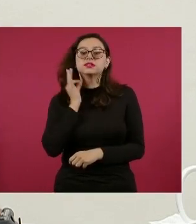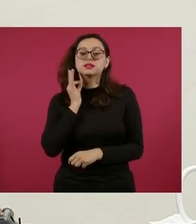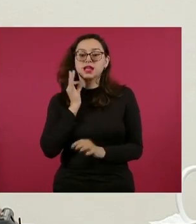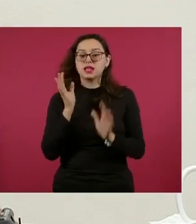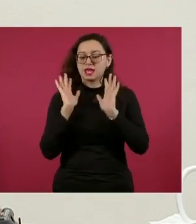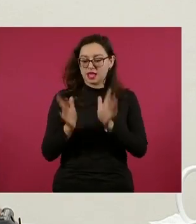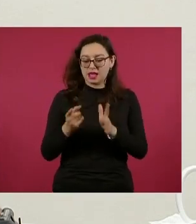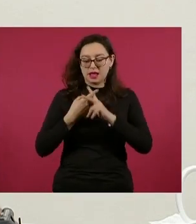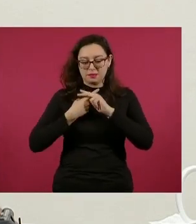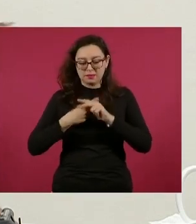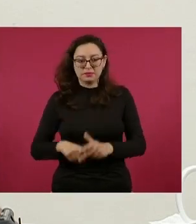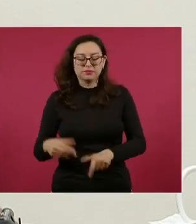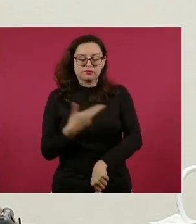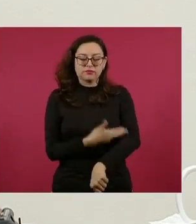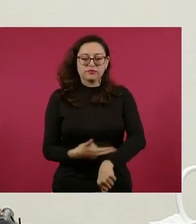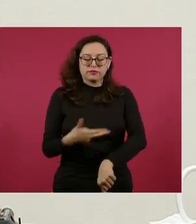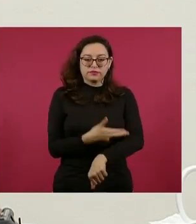para que